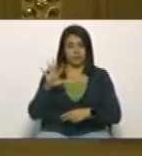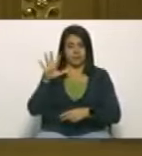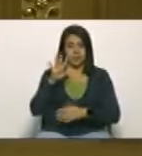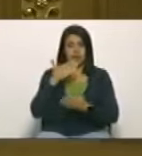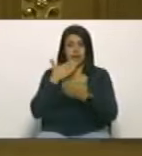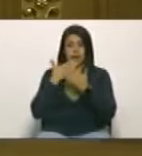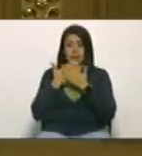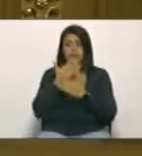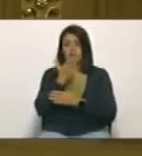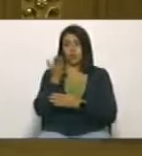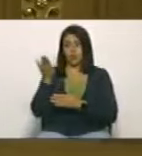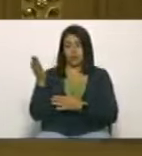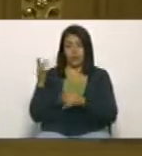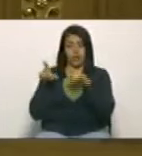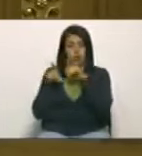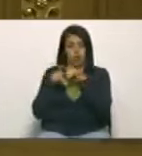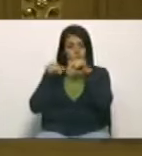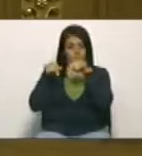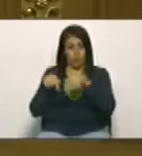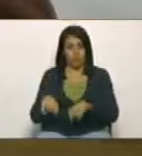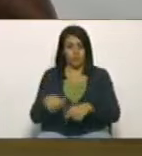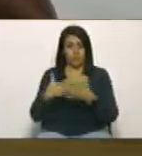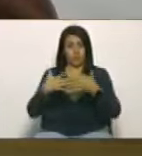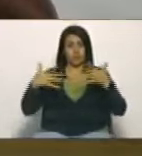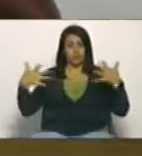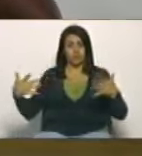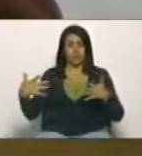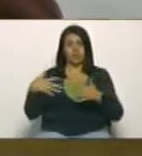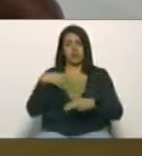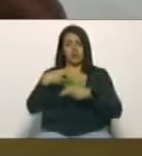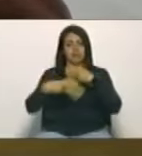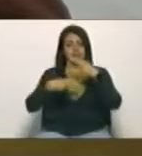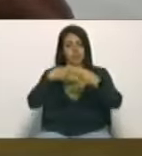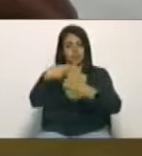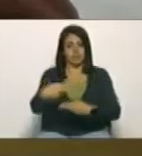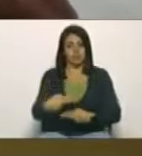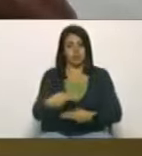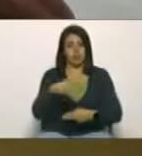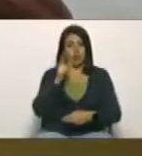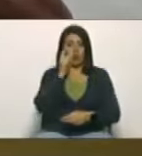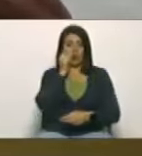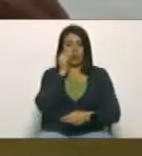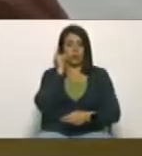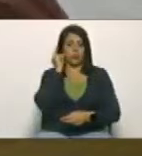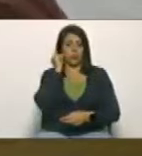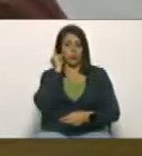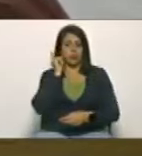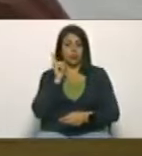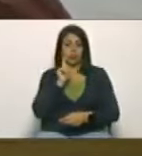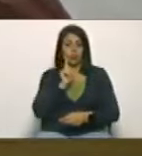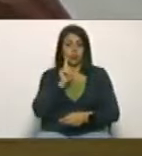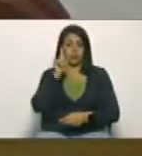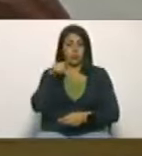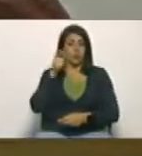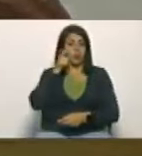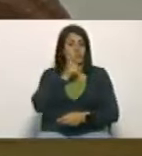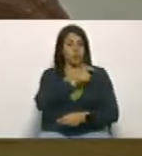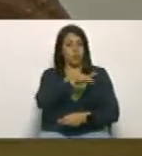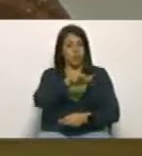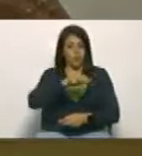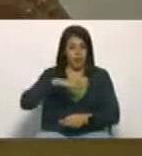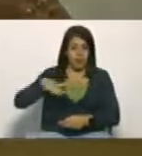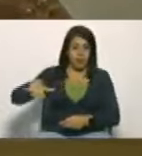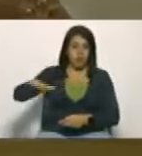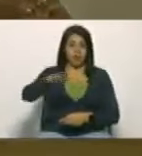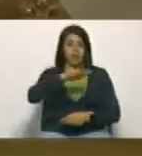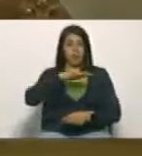gracias a ustedes que hoy llevamos con nosotros este gran legado. No solo hombres y mujeres, también nuestros pueblos